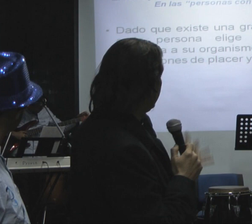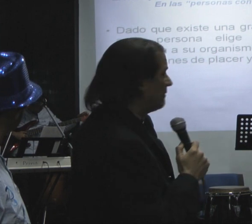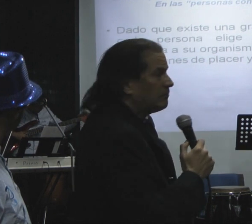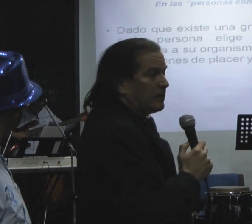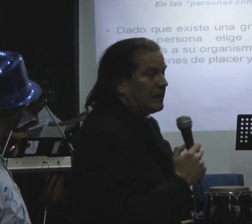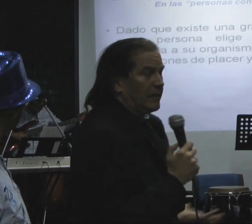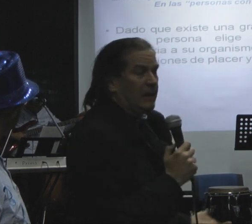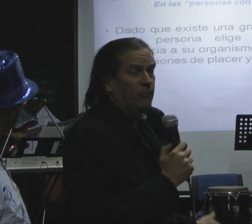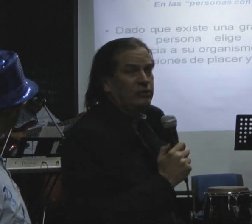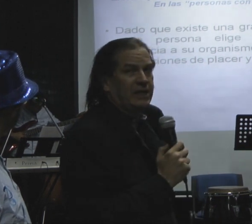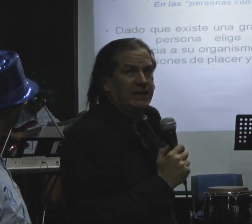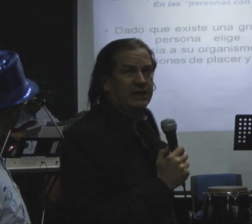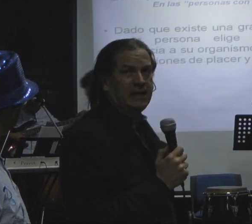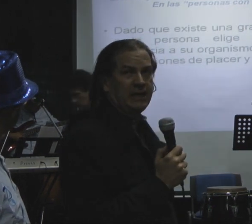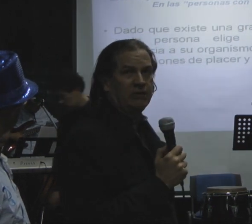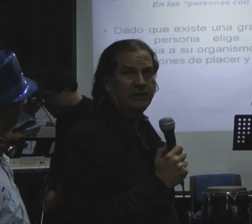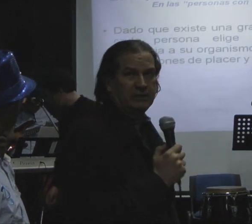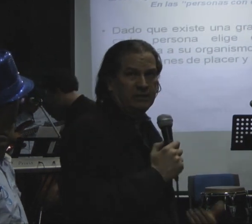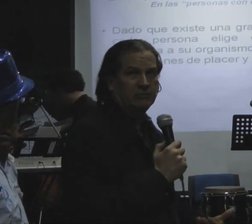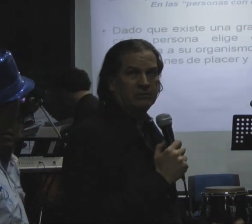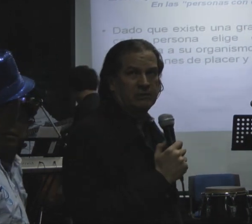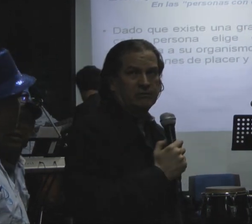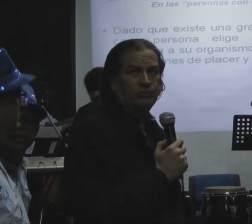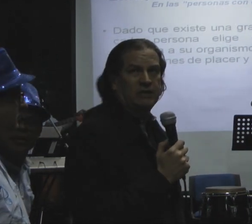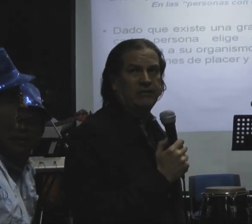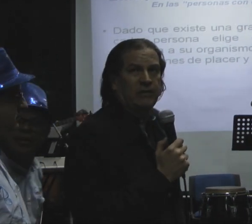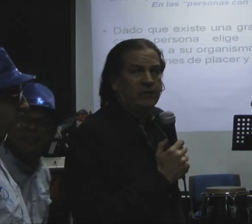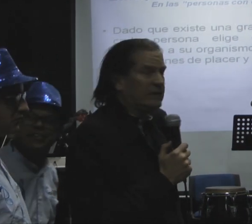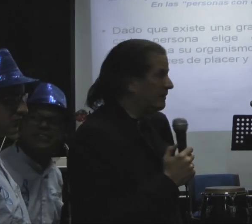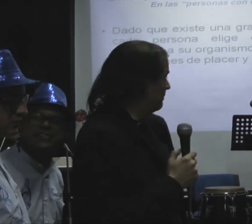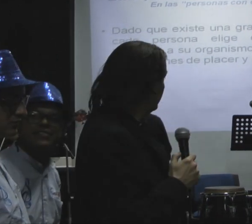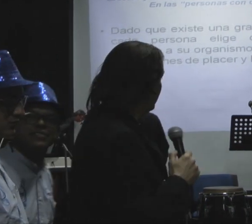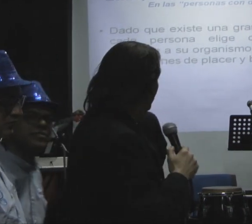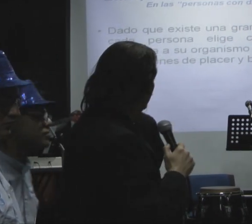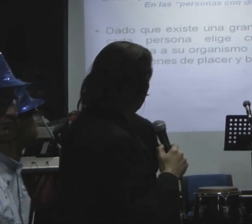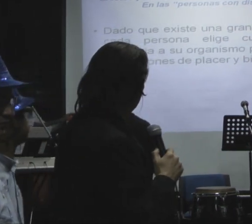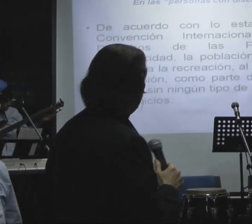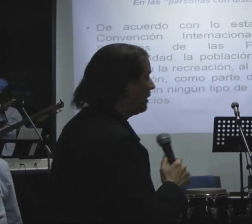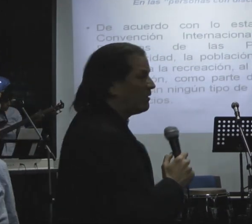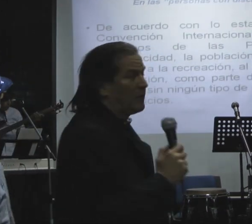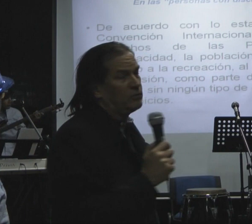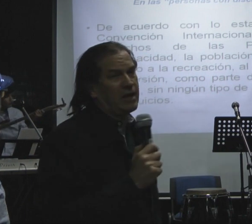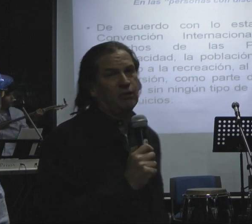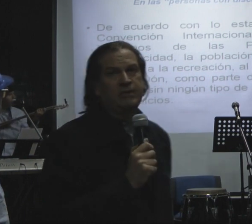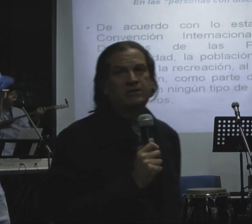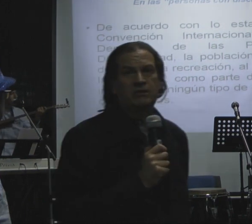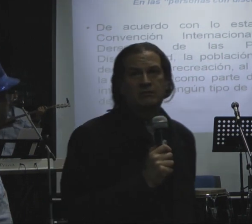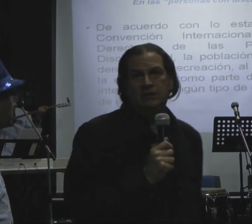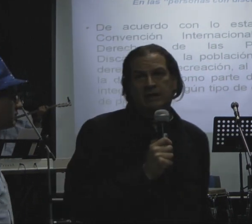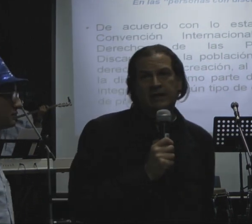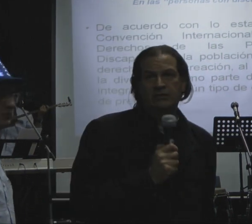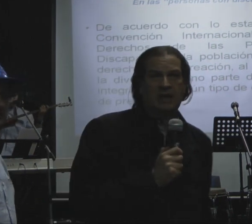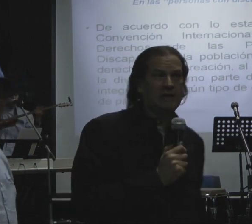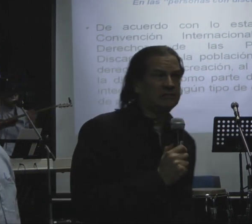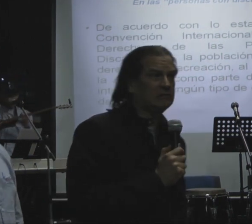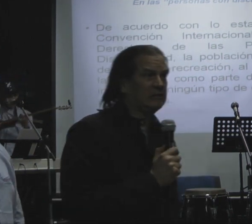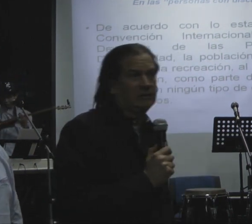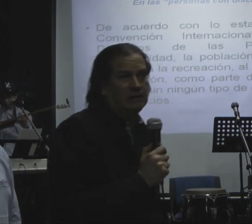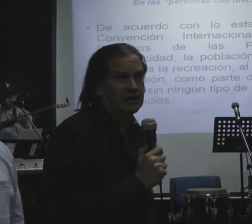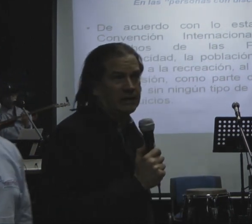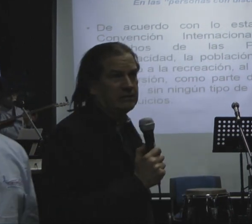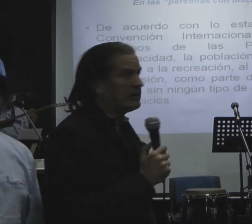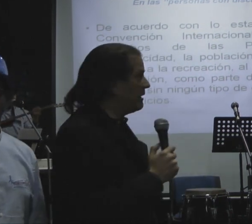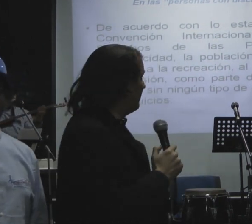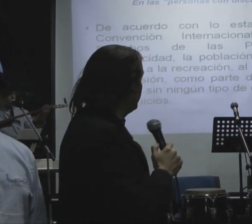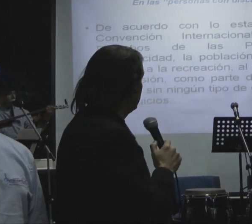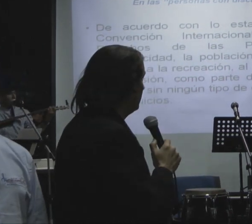o sea que la música que han elegido de su, o sea, su música favorita, de su gusto. Bueno, había una convención internacional